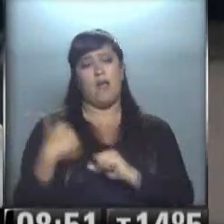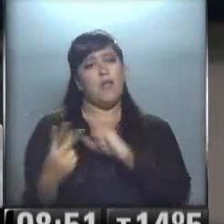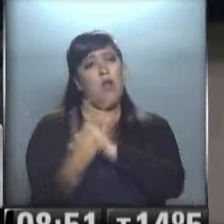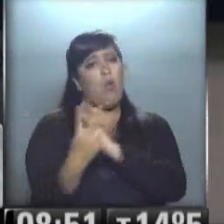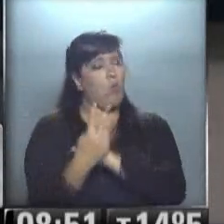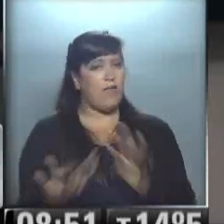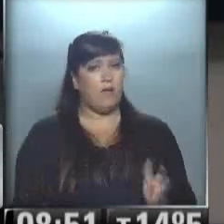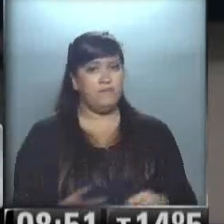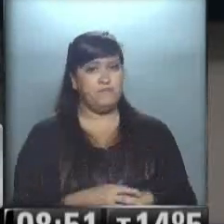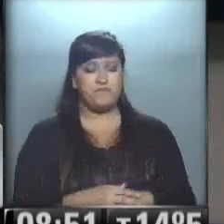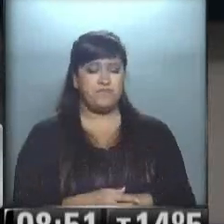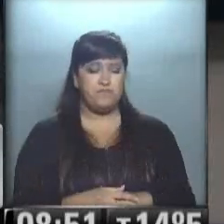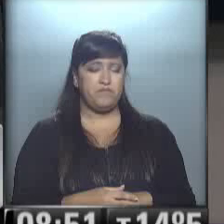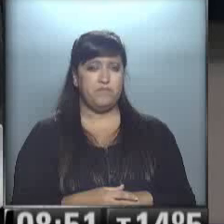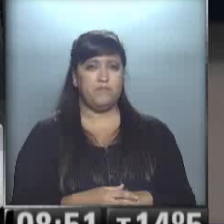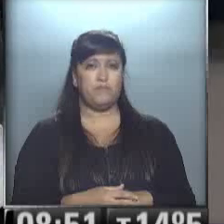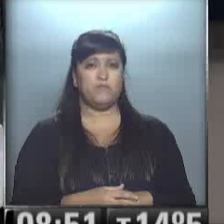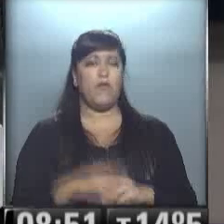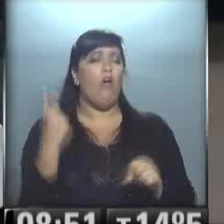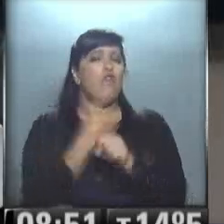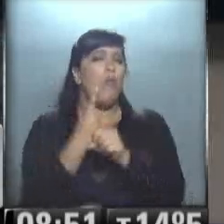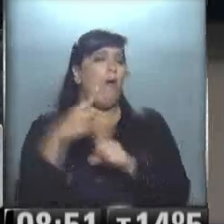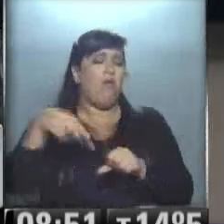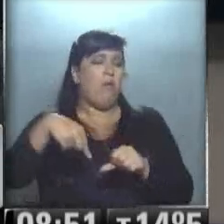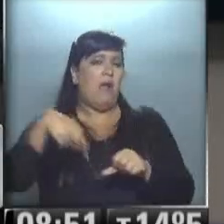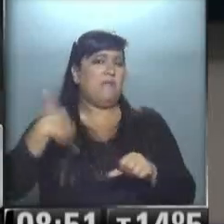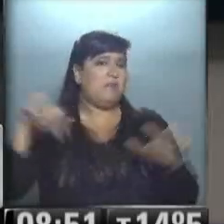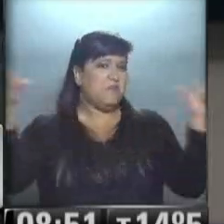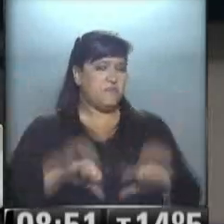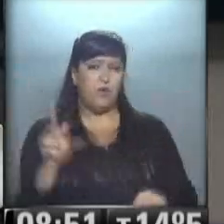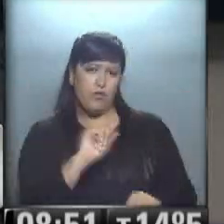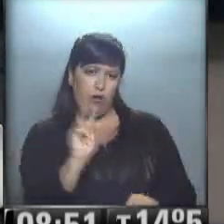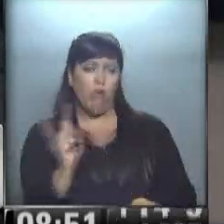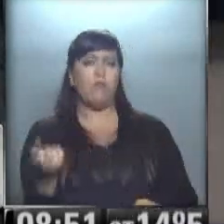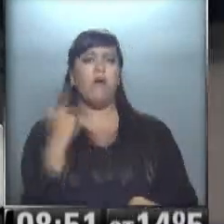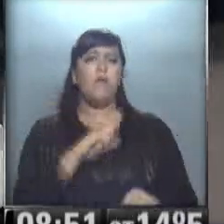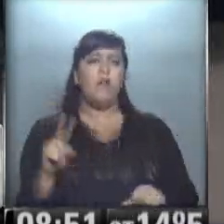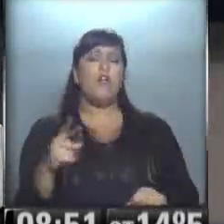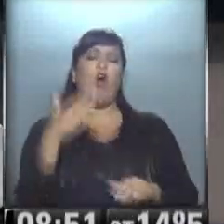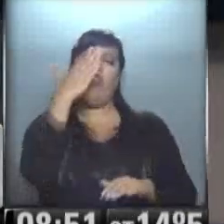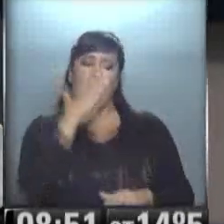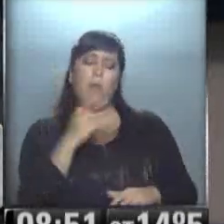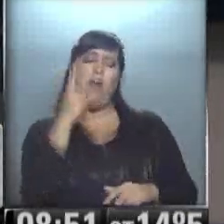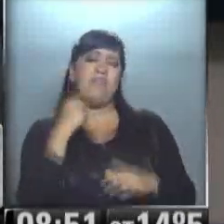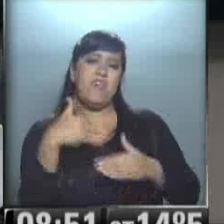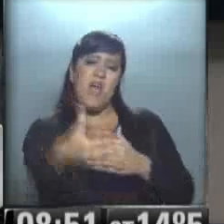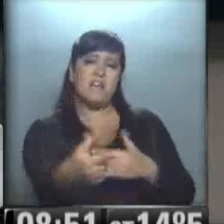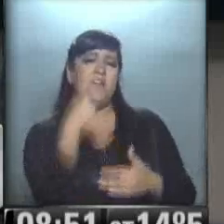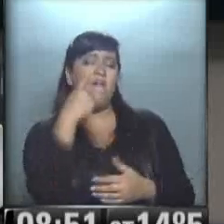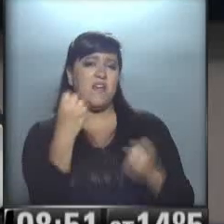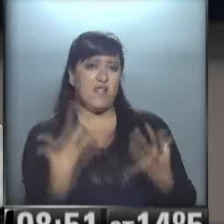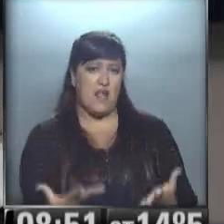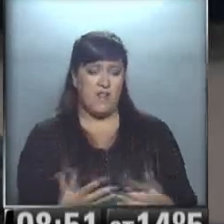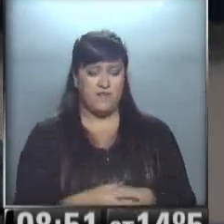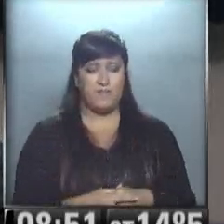no tendría que recibir ningún impacto directo Pero esto también se irá conociendo en el con curso de los próximos días a ver cómo se van